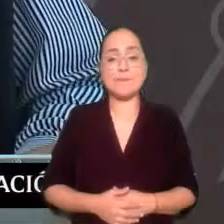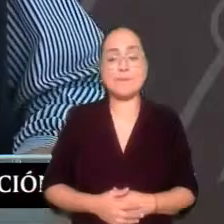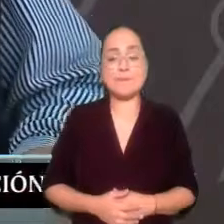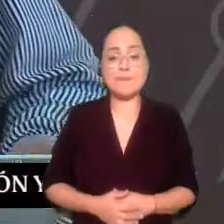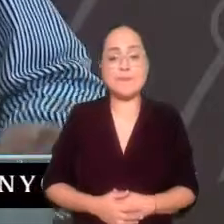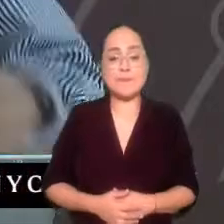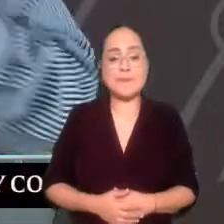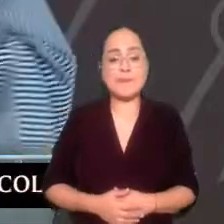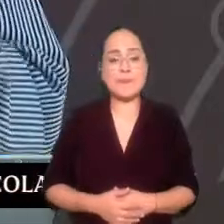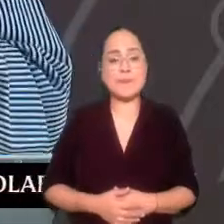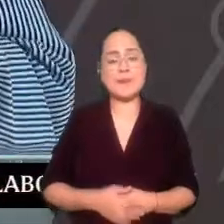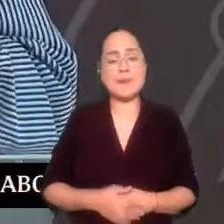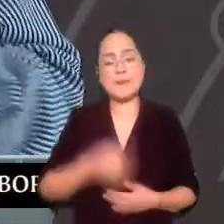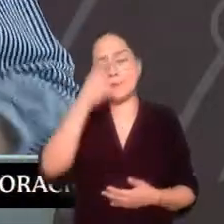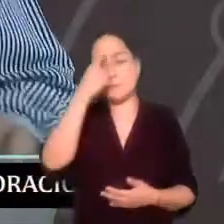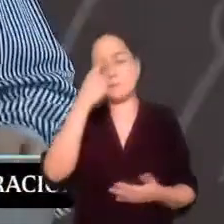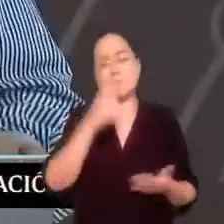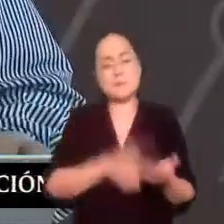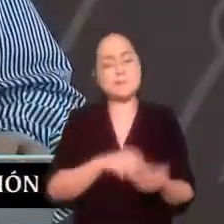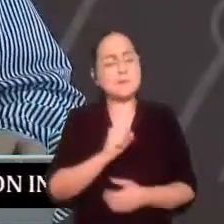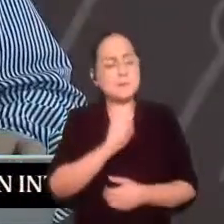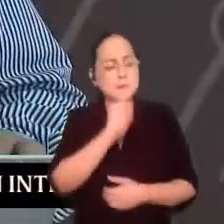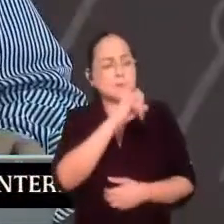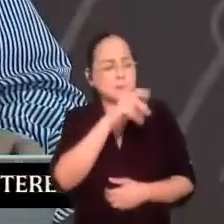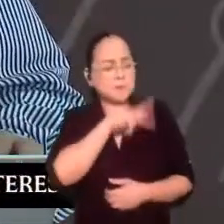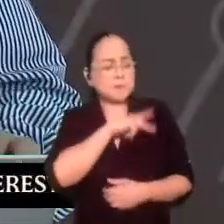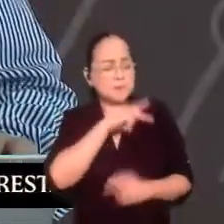Creo pues en eso, en lo que yo creo.